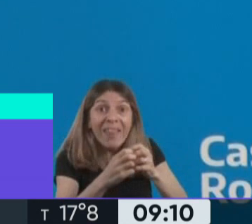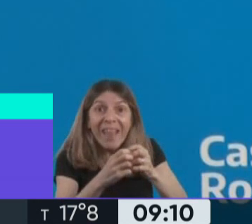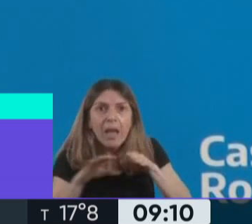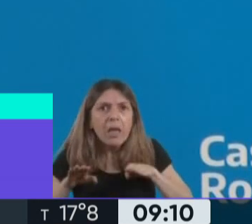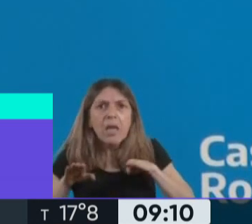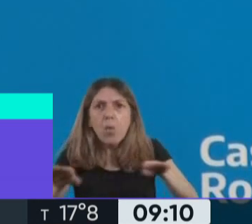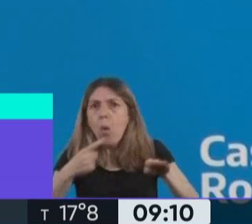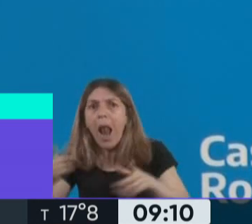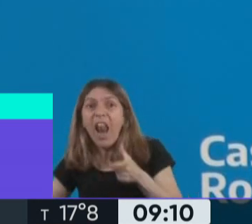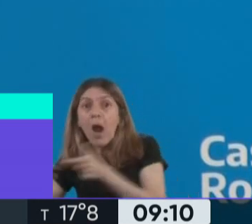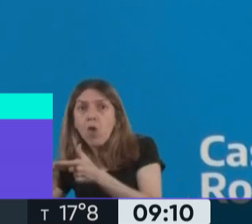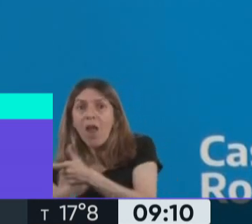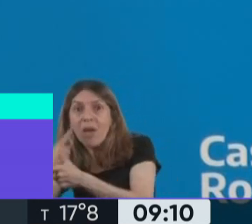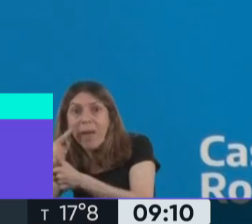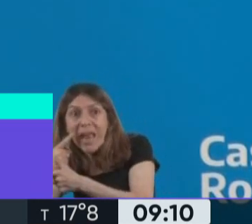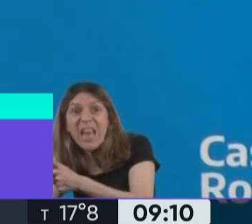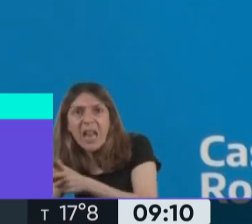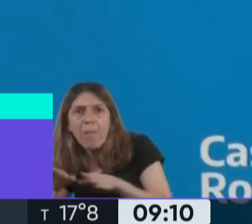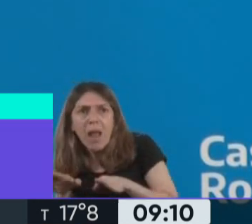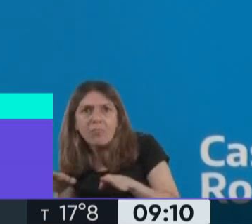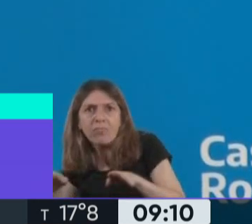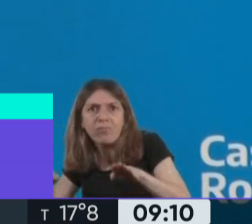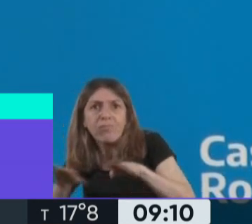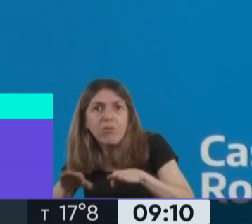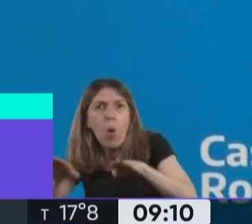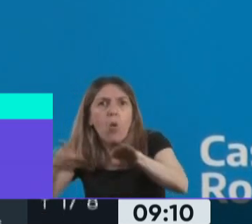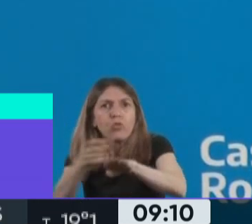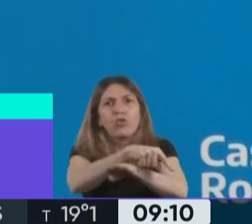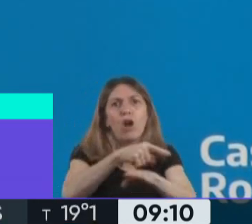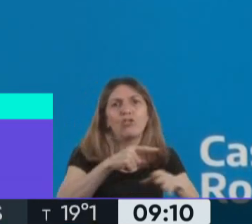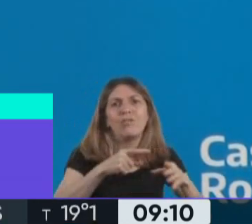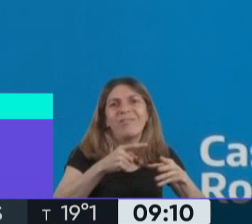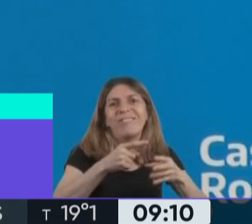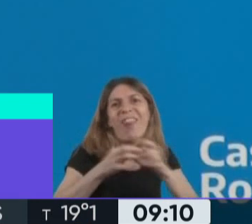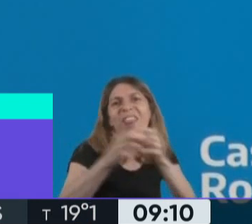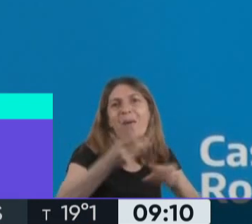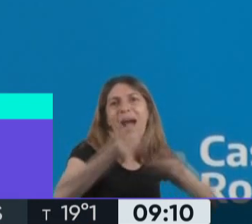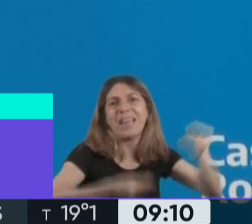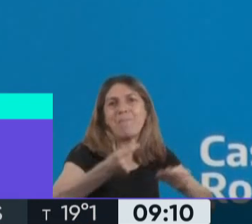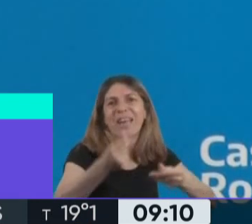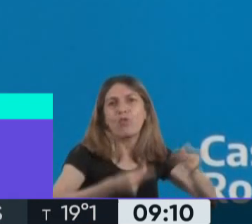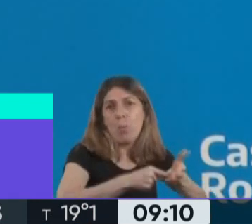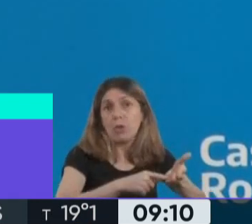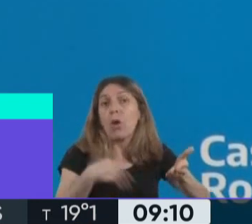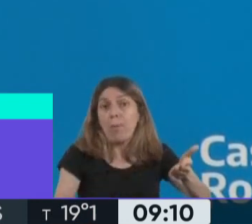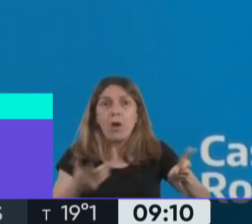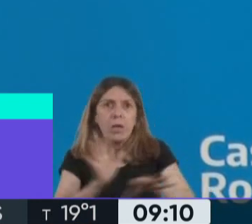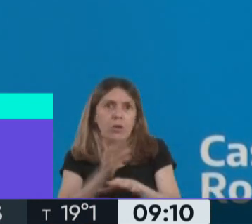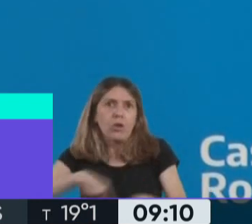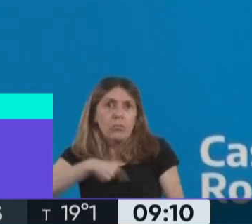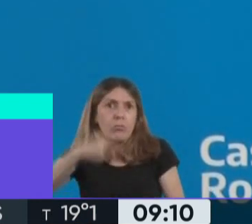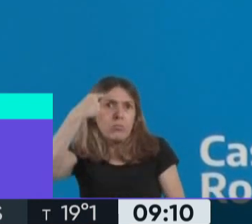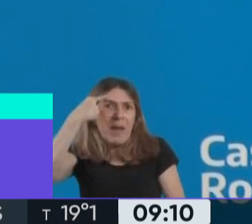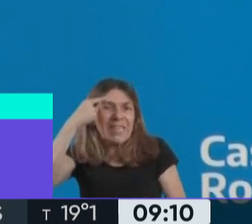adelante la negociación con el Fondo Monetario Internacional, entendemos que está en esa ruta y que está está pensado de la manera en la